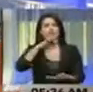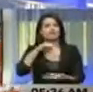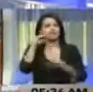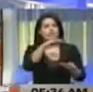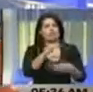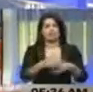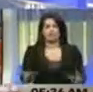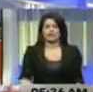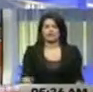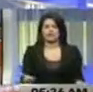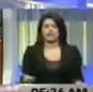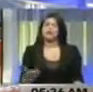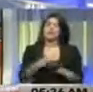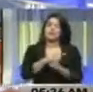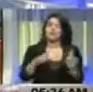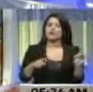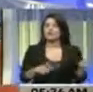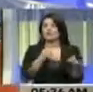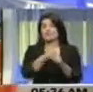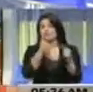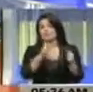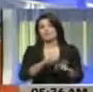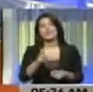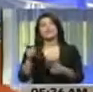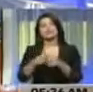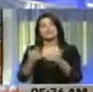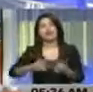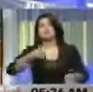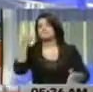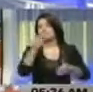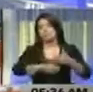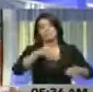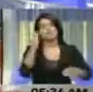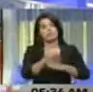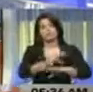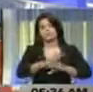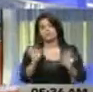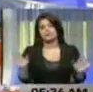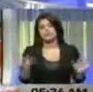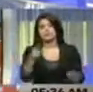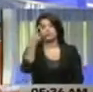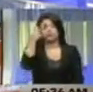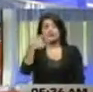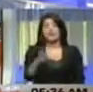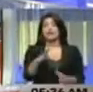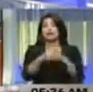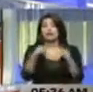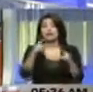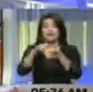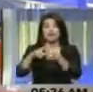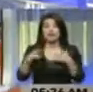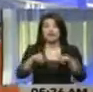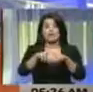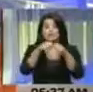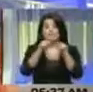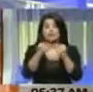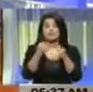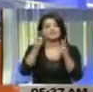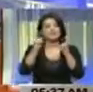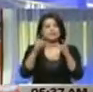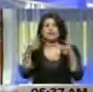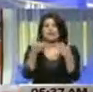materia prima. Sin embargo, no es así y llegó la hora de la ofensiva. Y saben muy bien las panaderías, obviamente, que con el tema